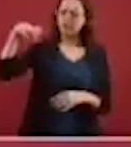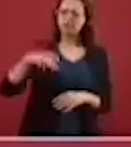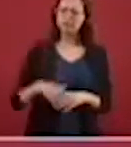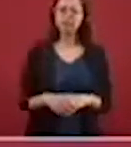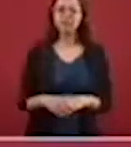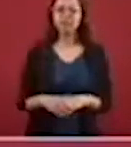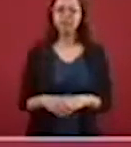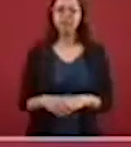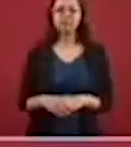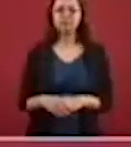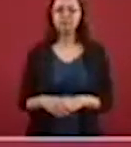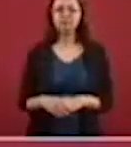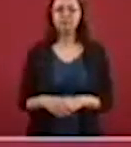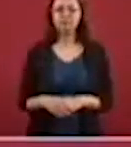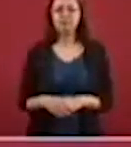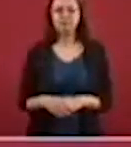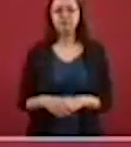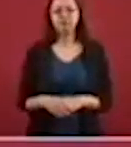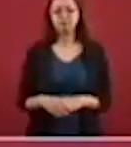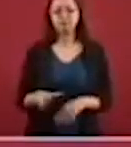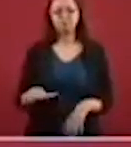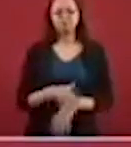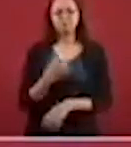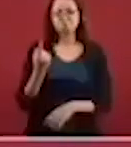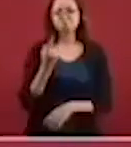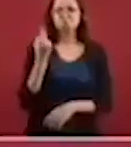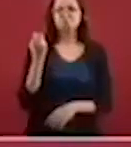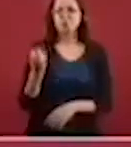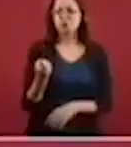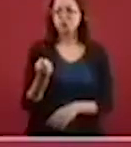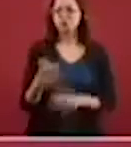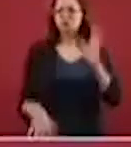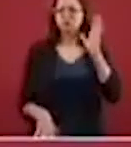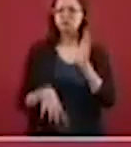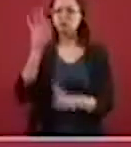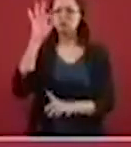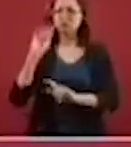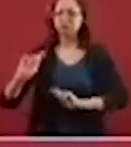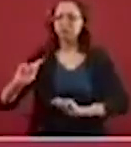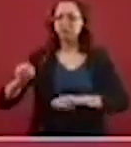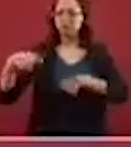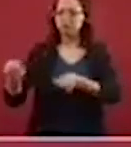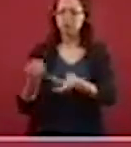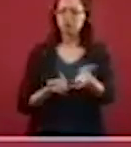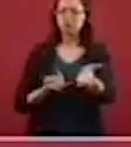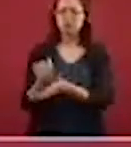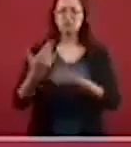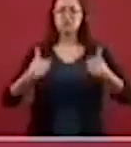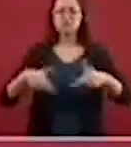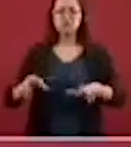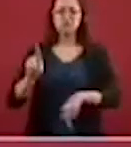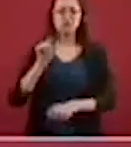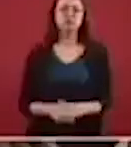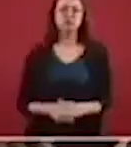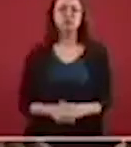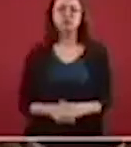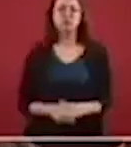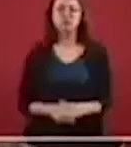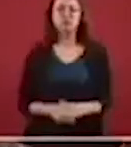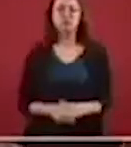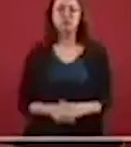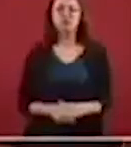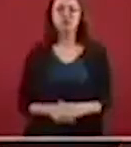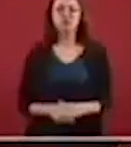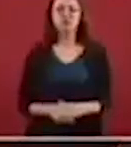perredé es una gente muy cercana a porfirio muñoz ledo sobre todo en lo que tiene que ver con la política exterior un hombre mayor y por